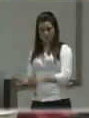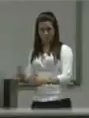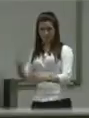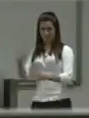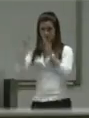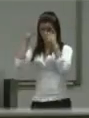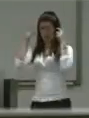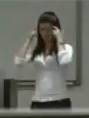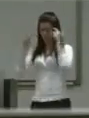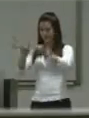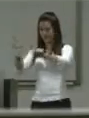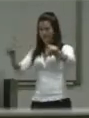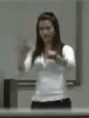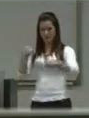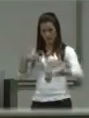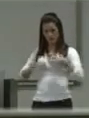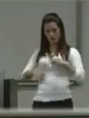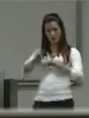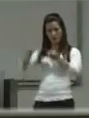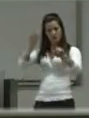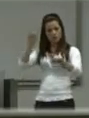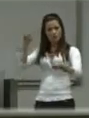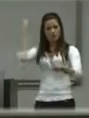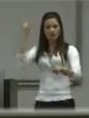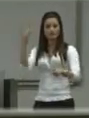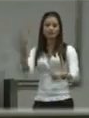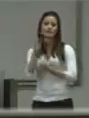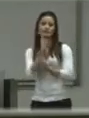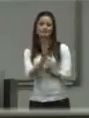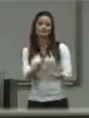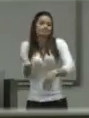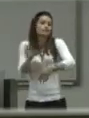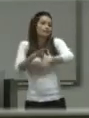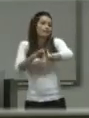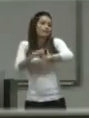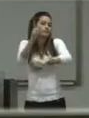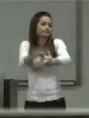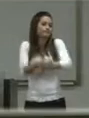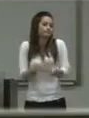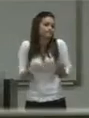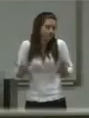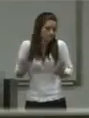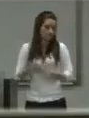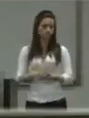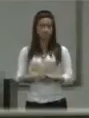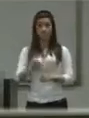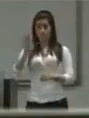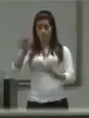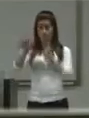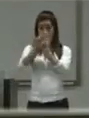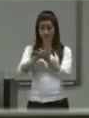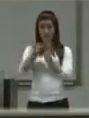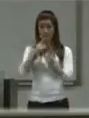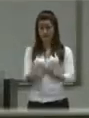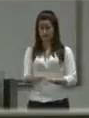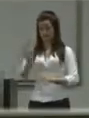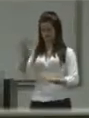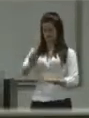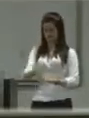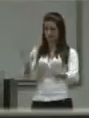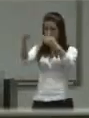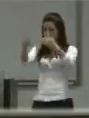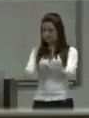que esa pregunta se para en un modelo médico Sí entonces lo que buscamos no es que el derecho nos diga Esta es la lista de personas que